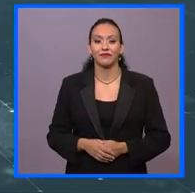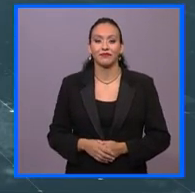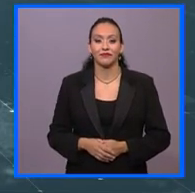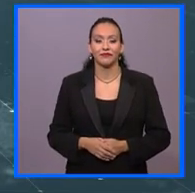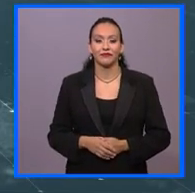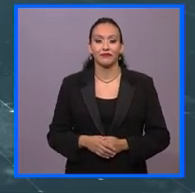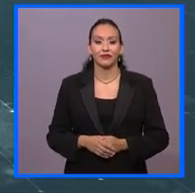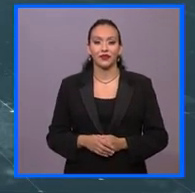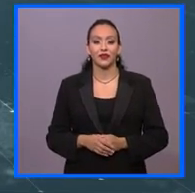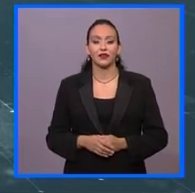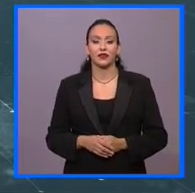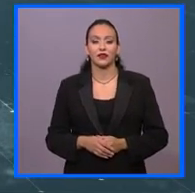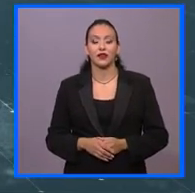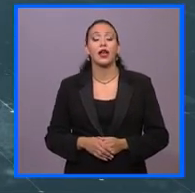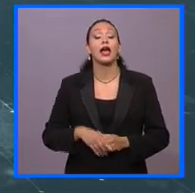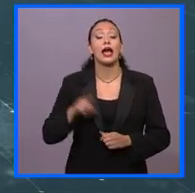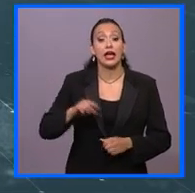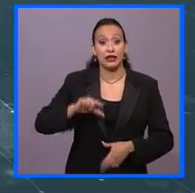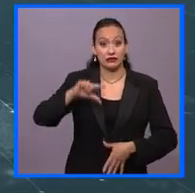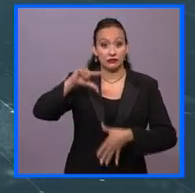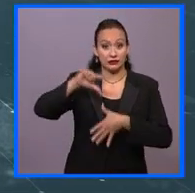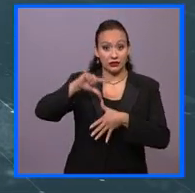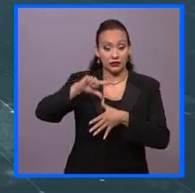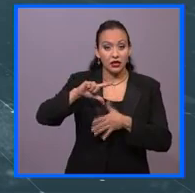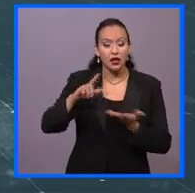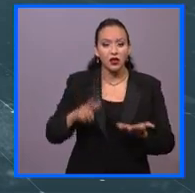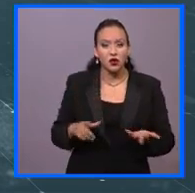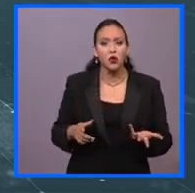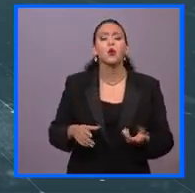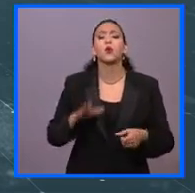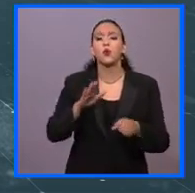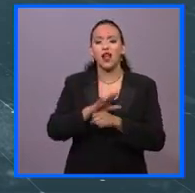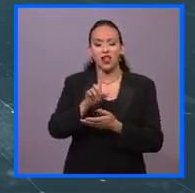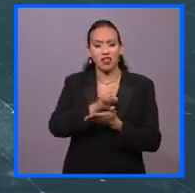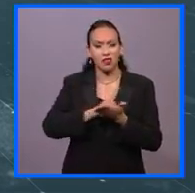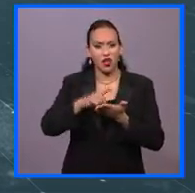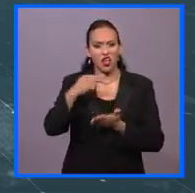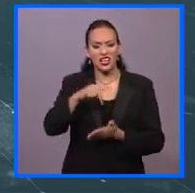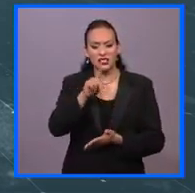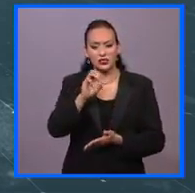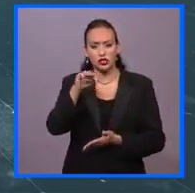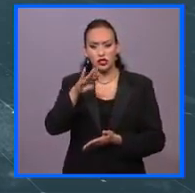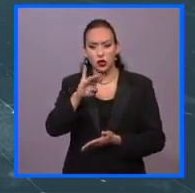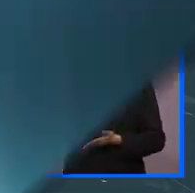Aumenta en naciones de América Latina el consumo de la llamada droga zombie.